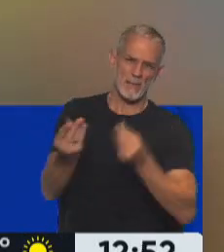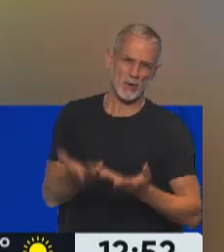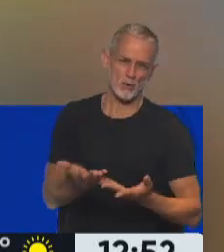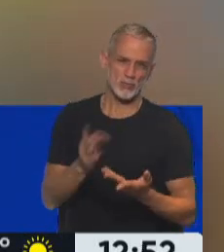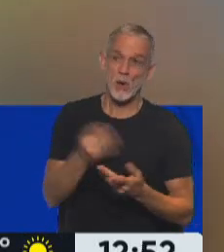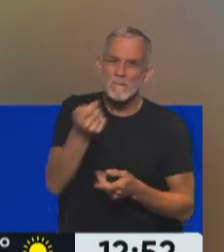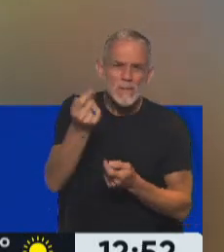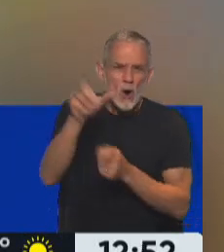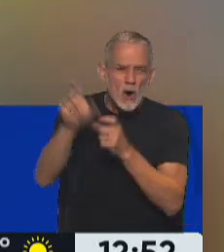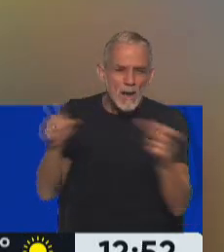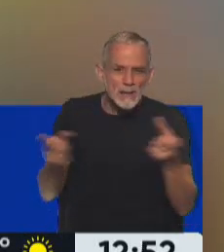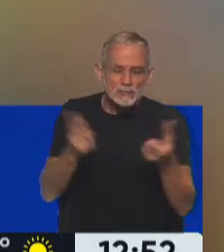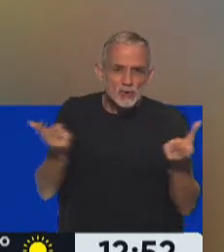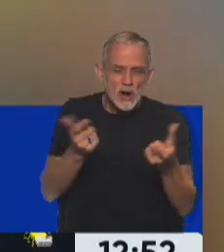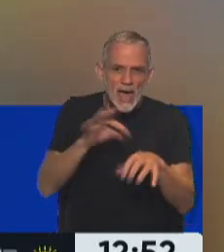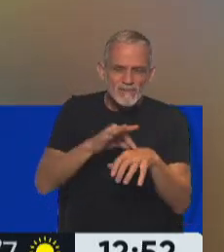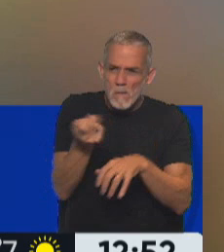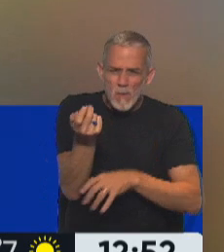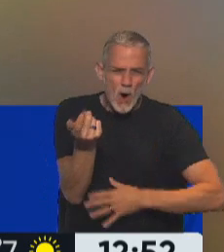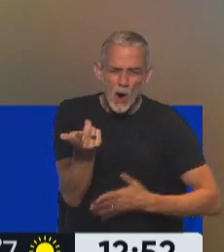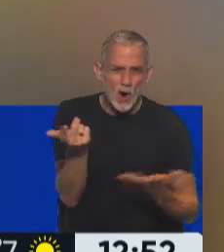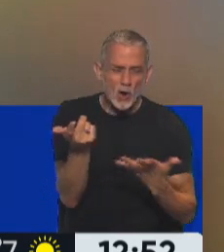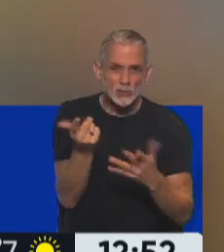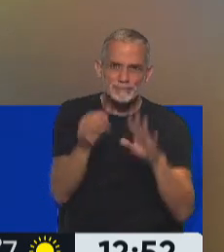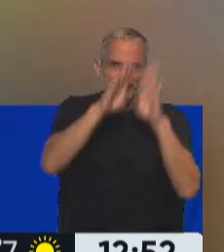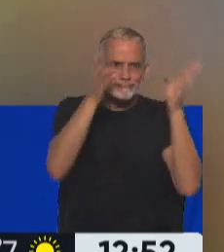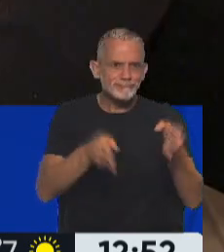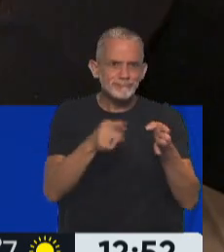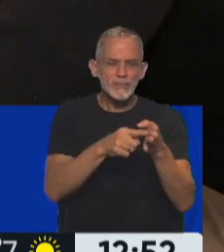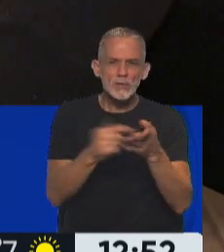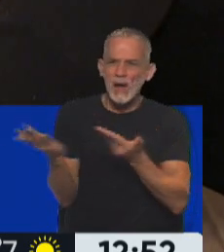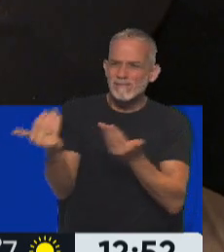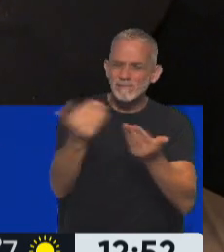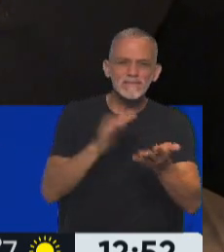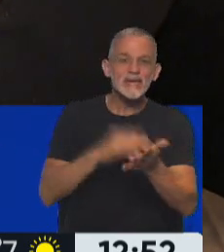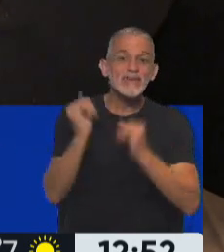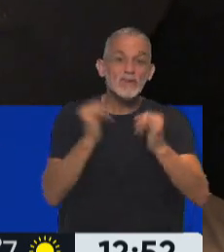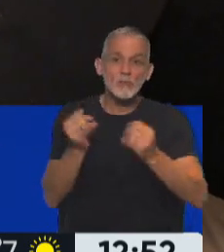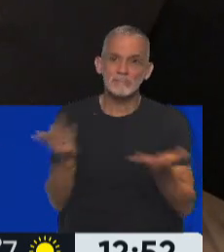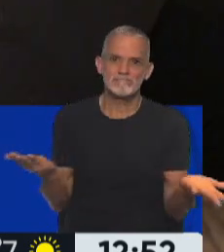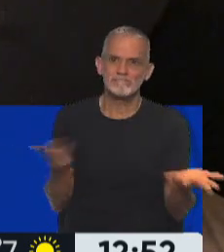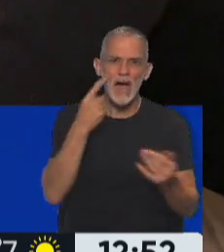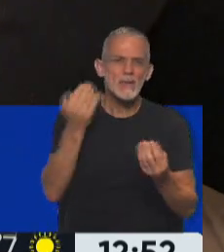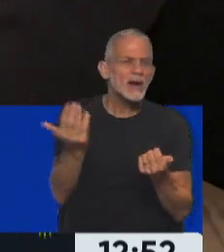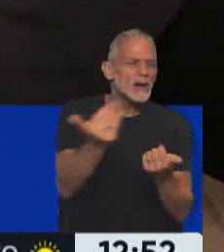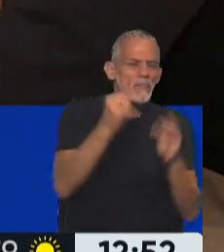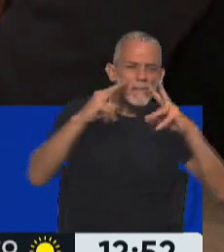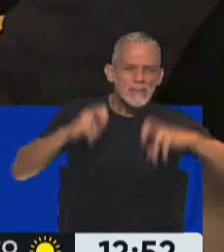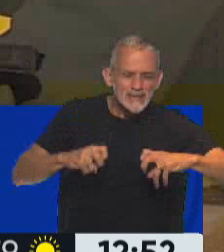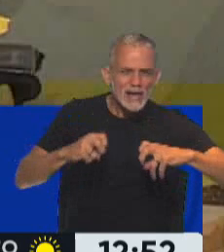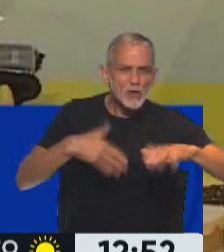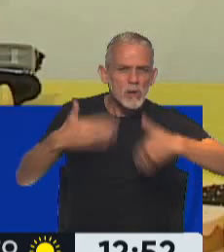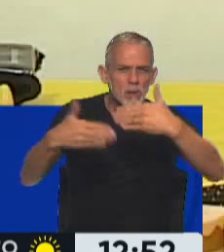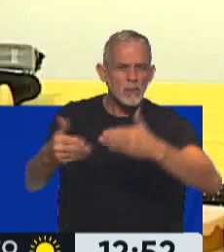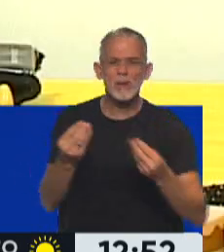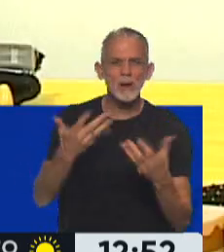pocos pacientes de cada patología, su unidad y el acopio de datos son el insumo primordial a la hora de investigar y avanzar en